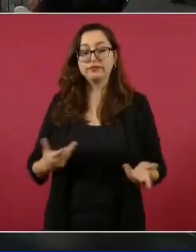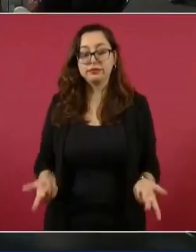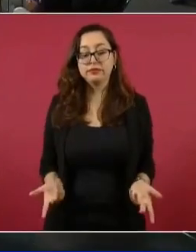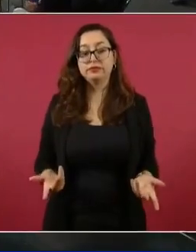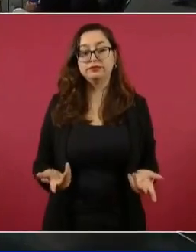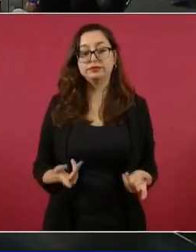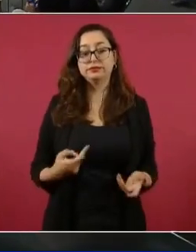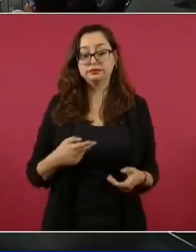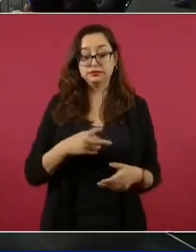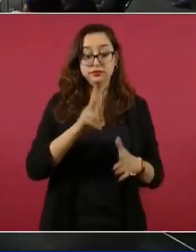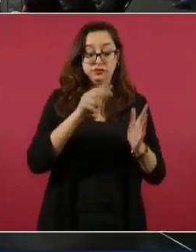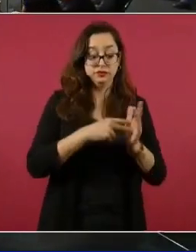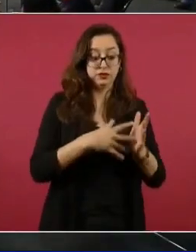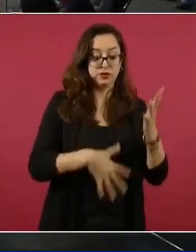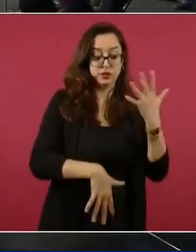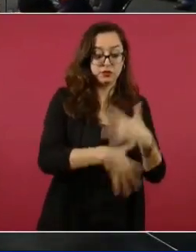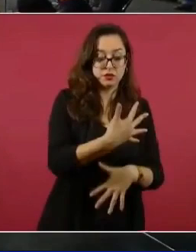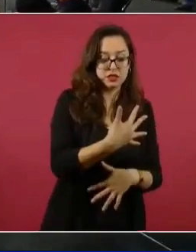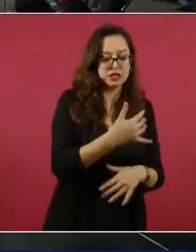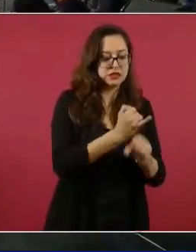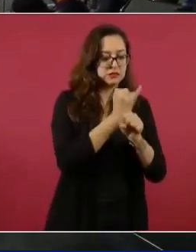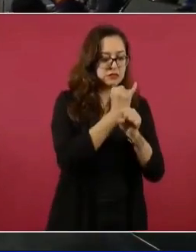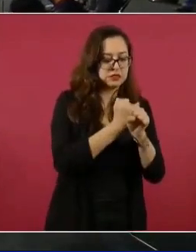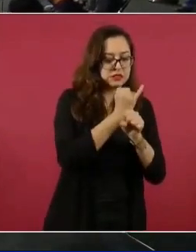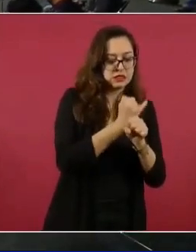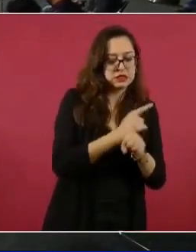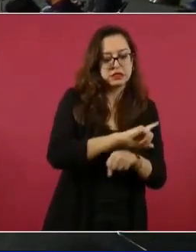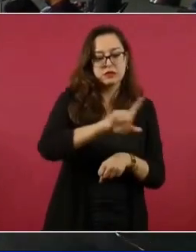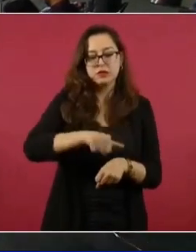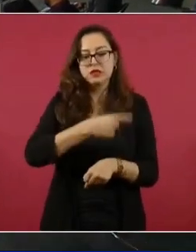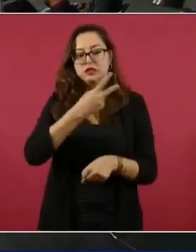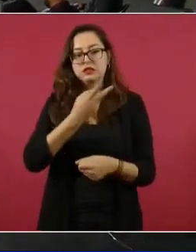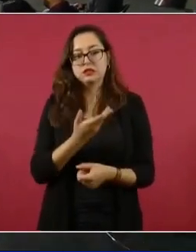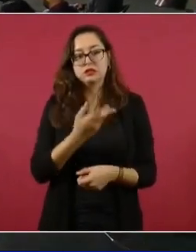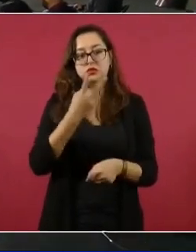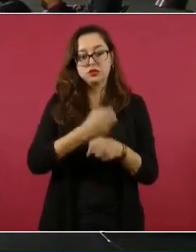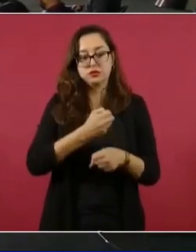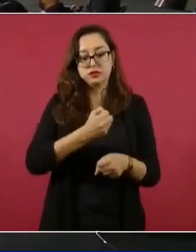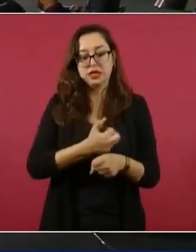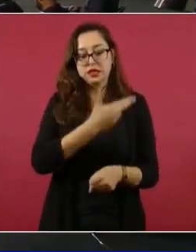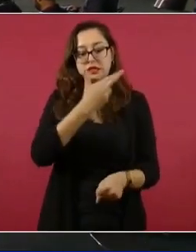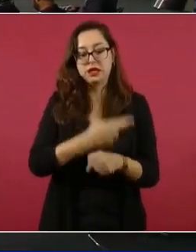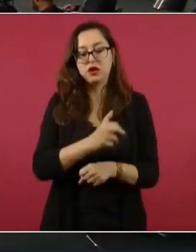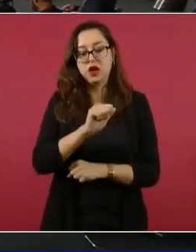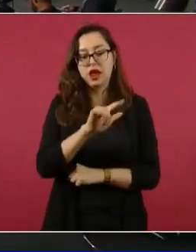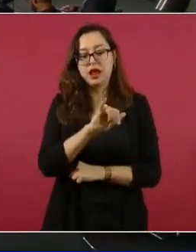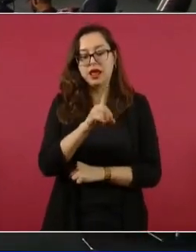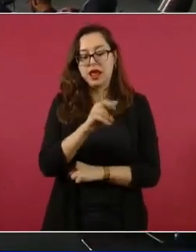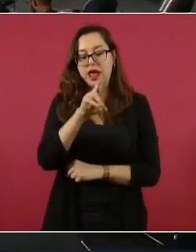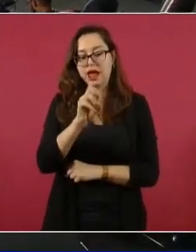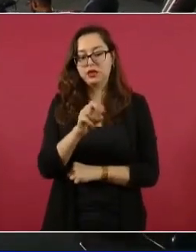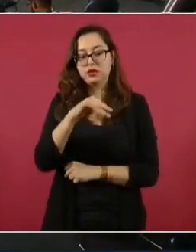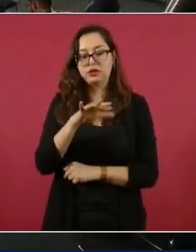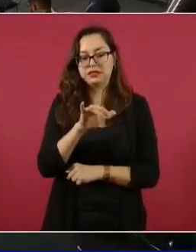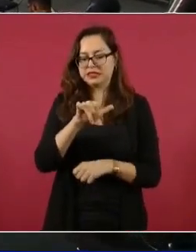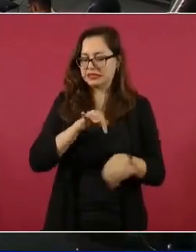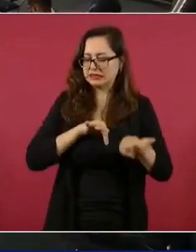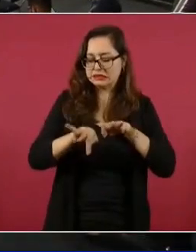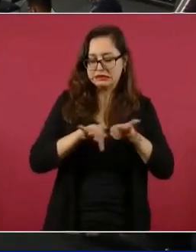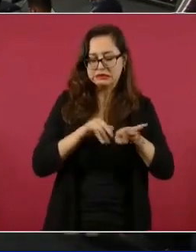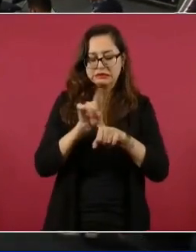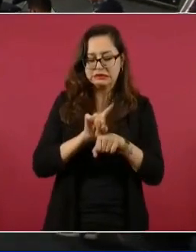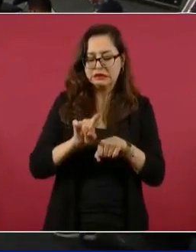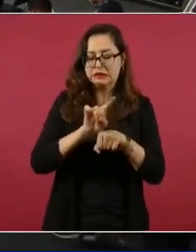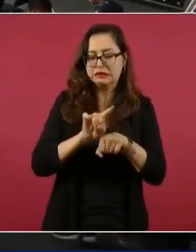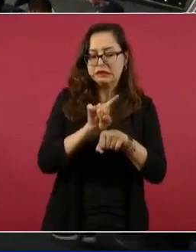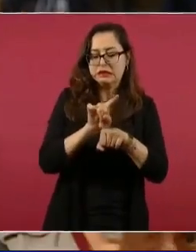el 2015, la infatigable labor del subsecretario Alejandro Encinas, el trabajo dedicado de la Unidad Especial para